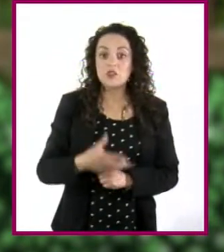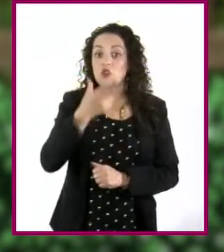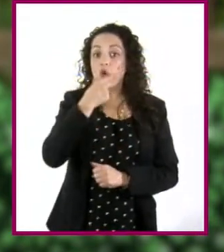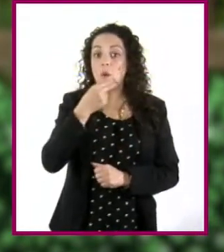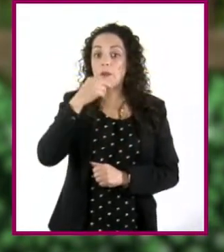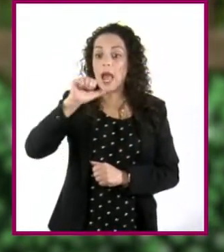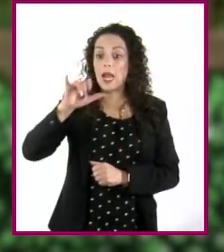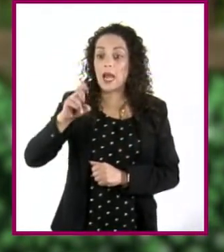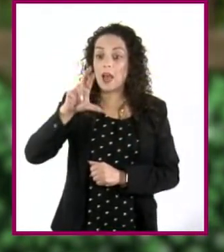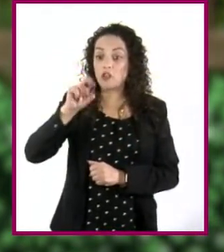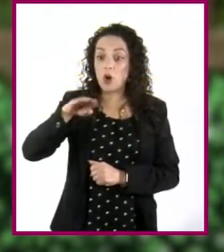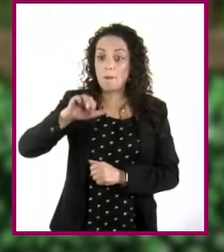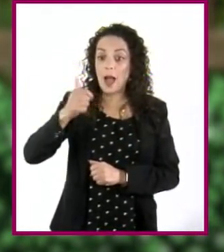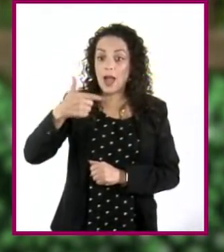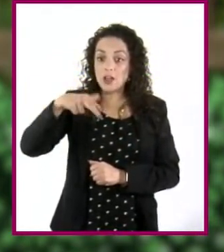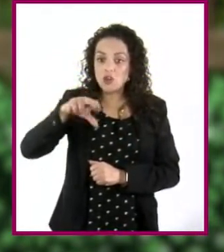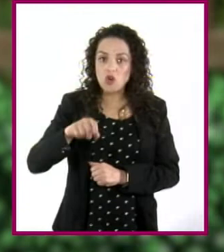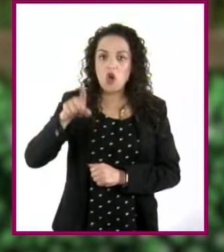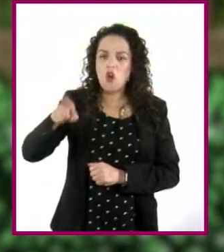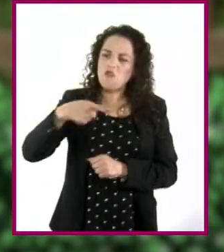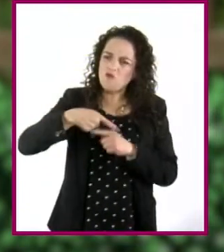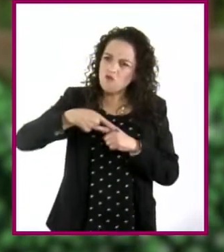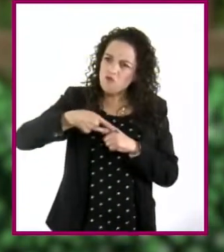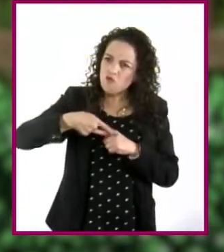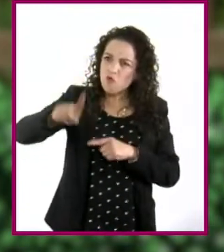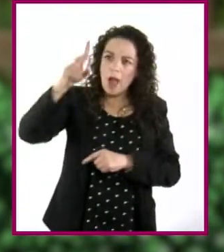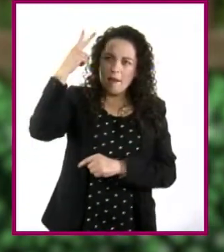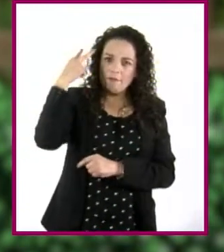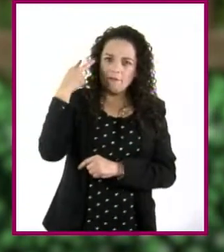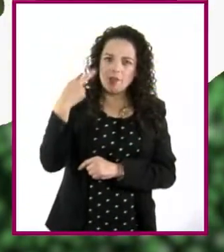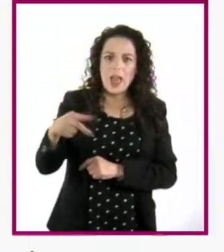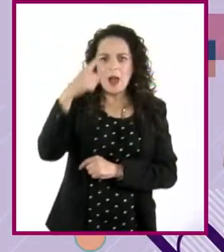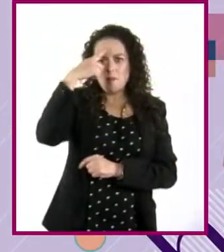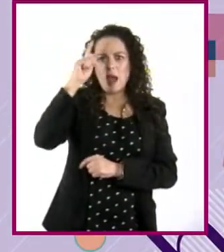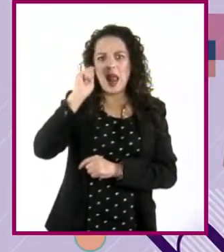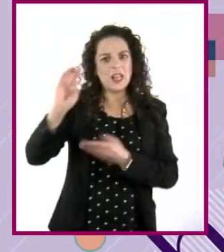Magno se lanzó a una travesía que lo llevaría a conquistar